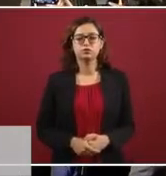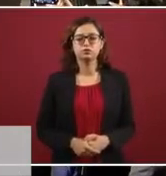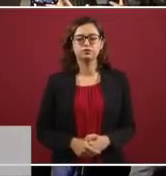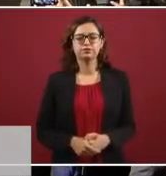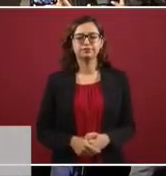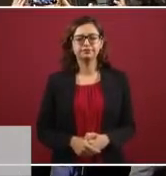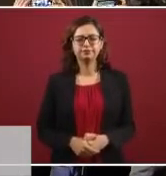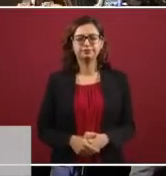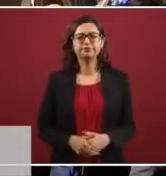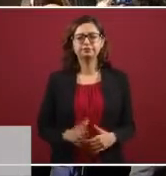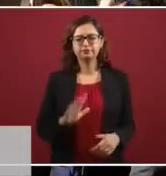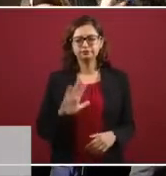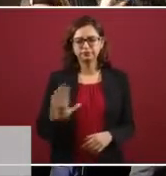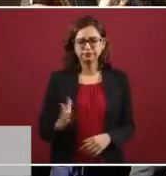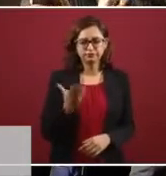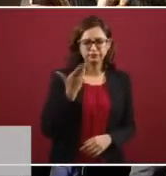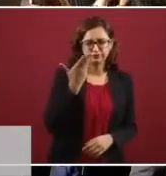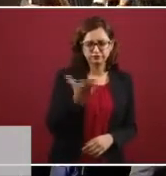las mujeres.